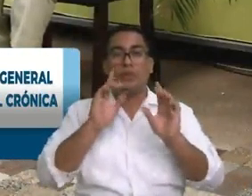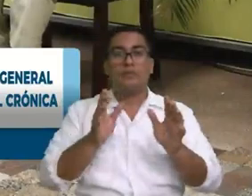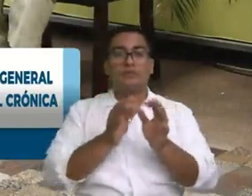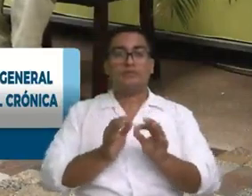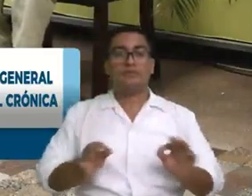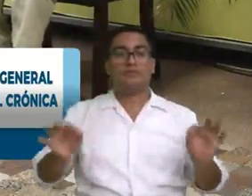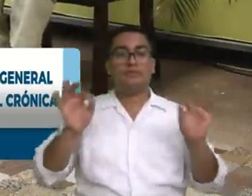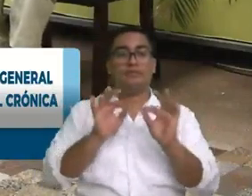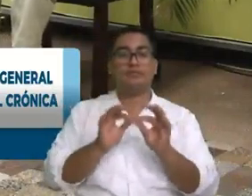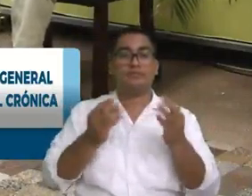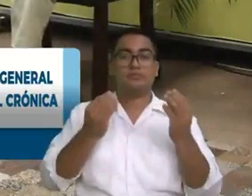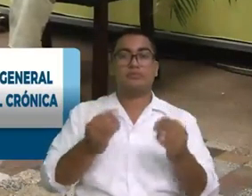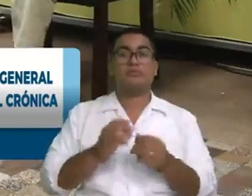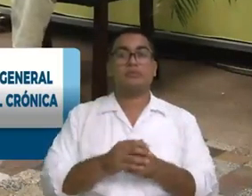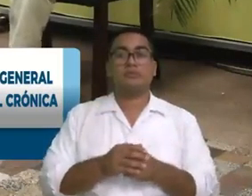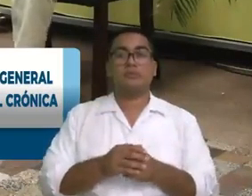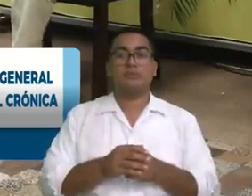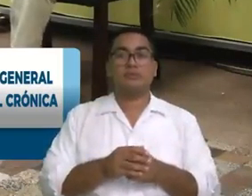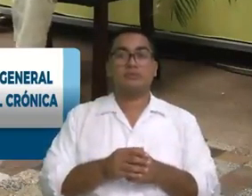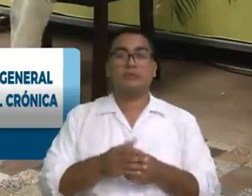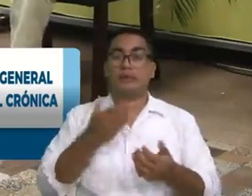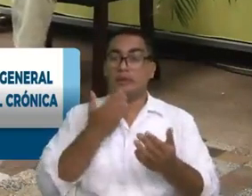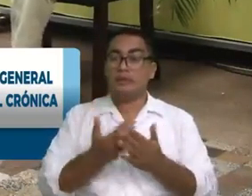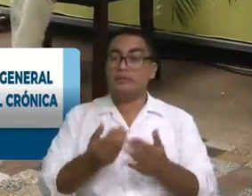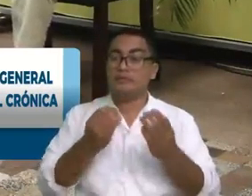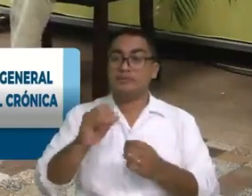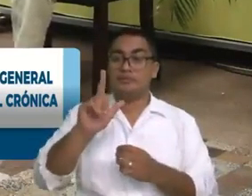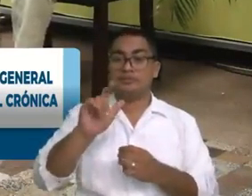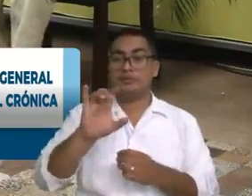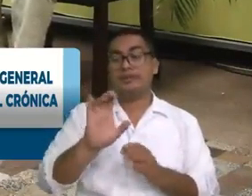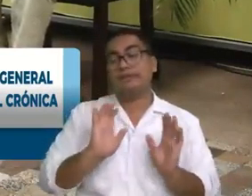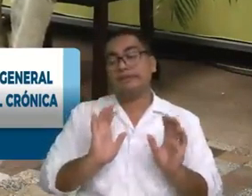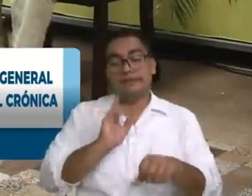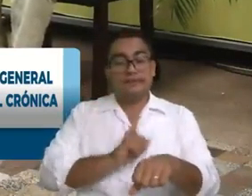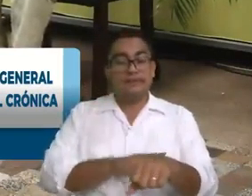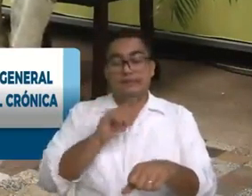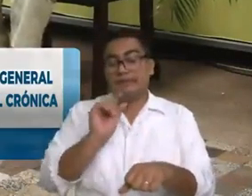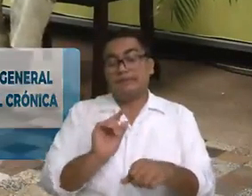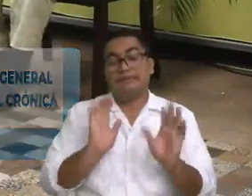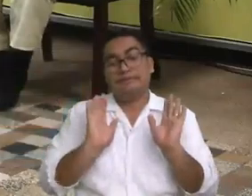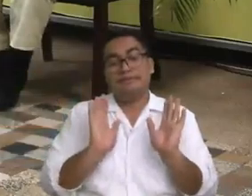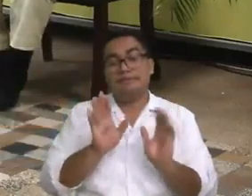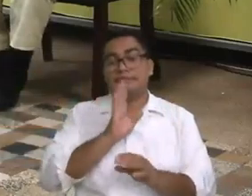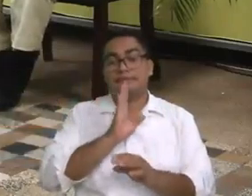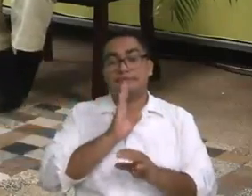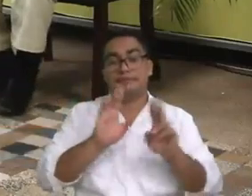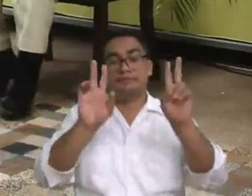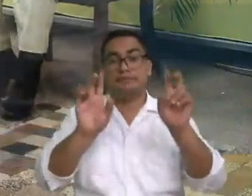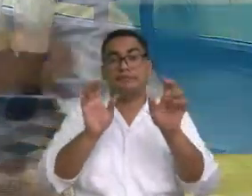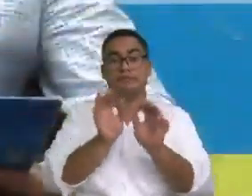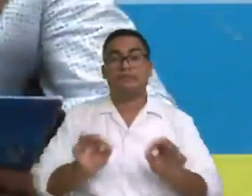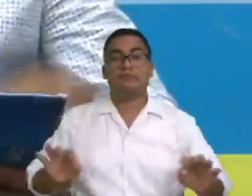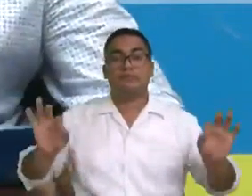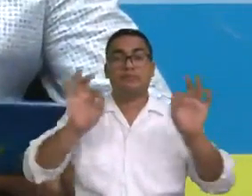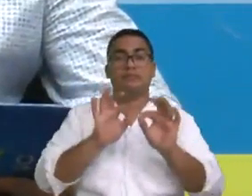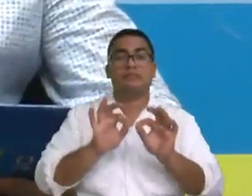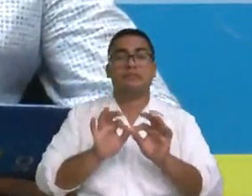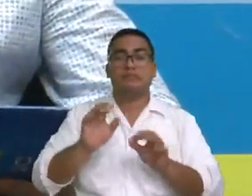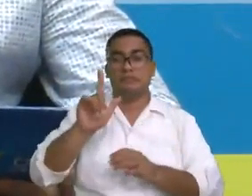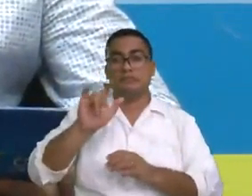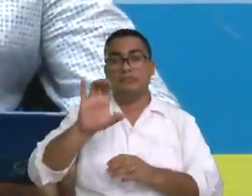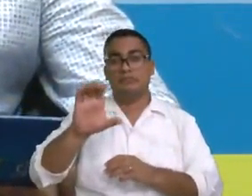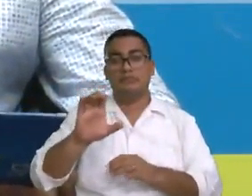mañana, ¿verdad? Bueno, le agradecemos, licenciada. Lástima que tuvimos muy poco tiempo para hablar de este tema tan interesante. Es la